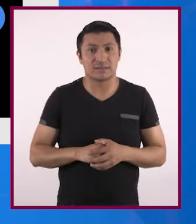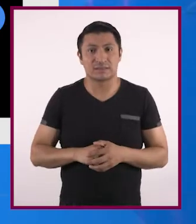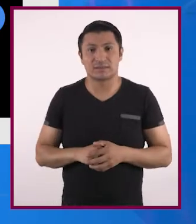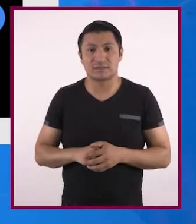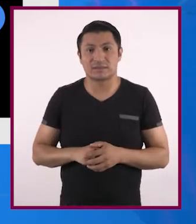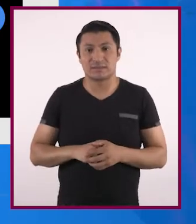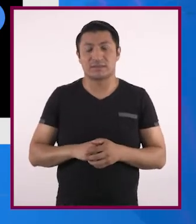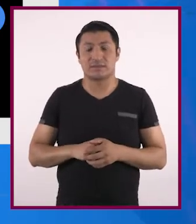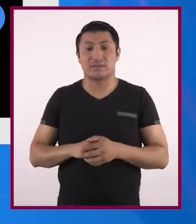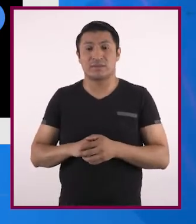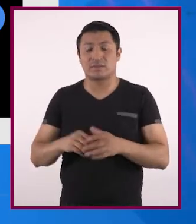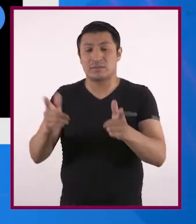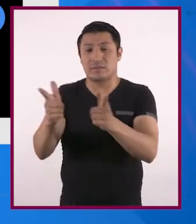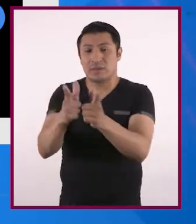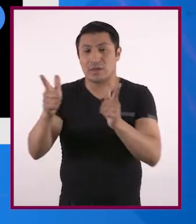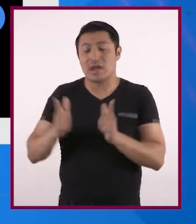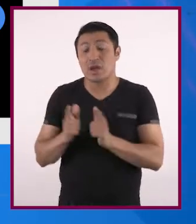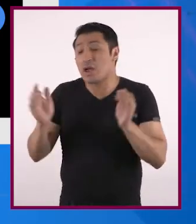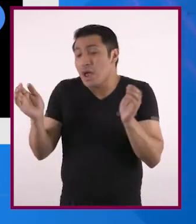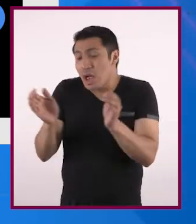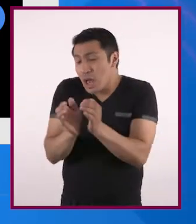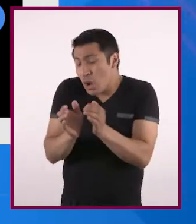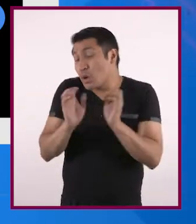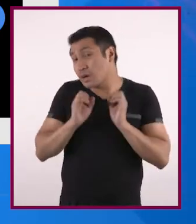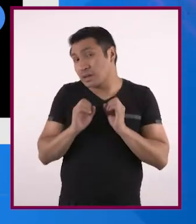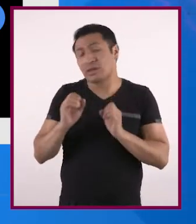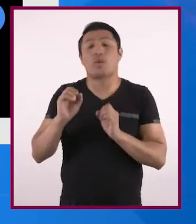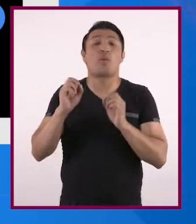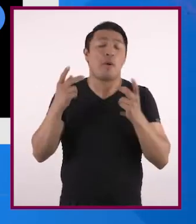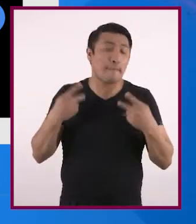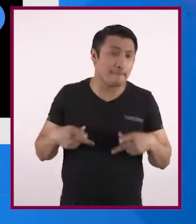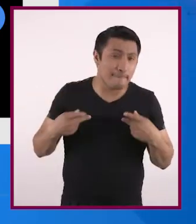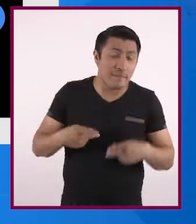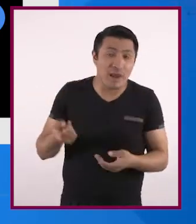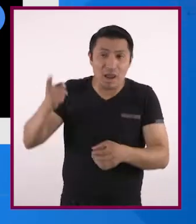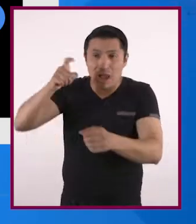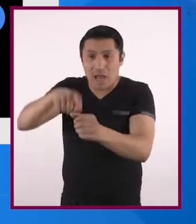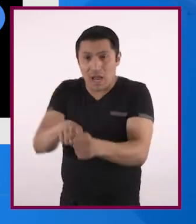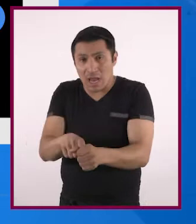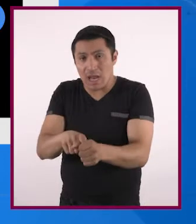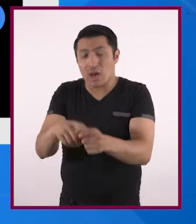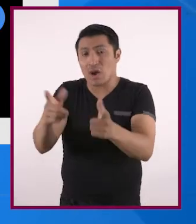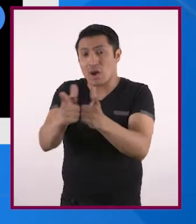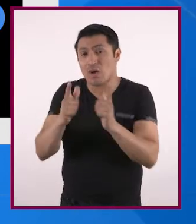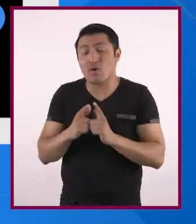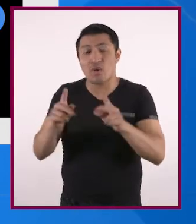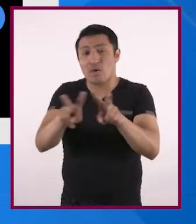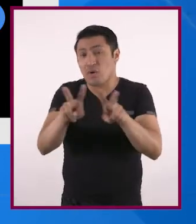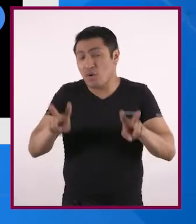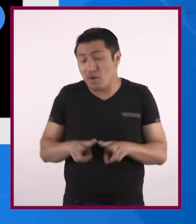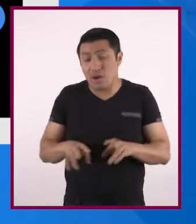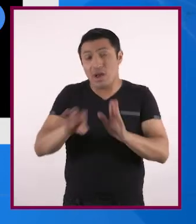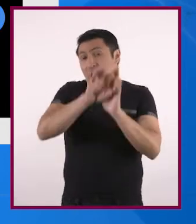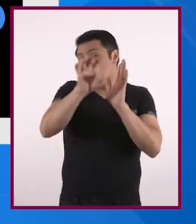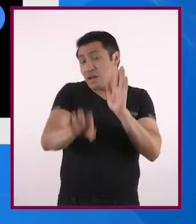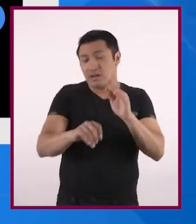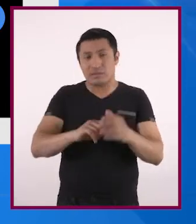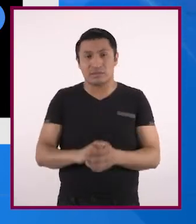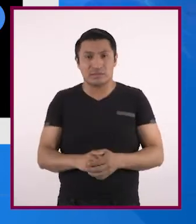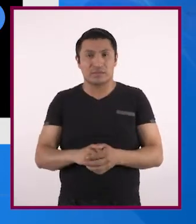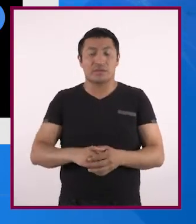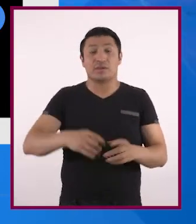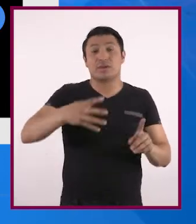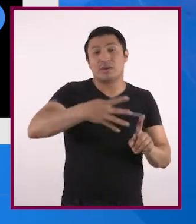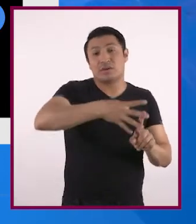ser una minoría étnica, ser una persona que pertenece a un grupo vulnerable en algún sentido, puede ser, por ejemplo, por